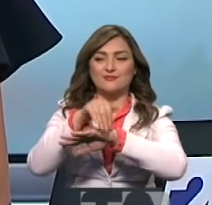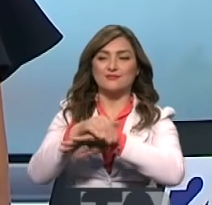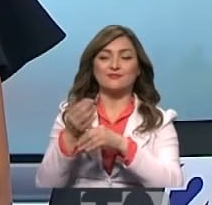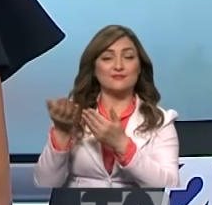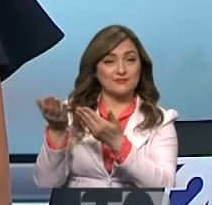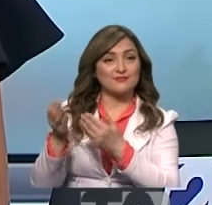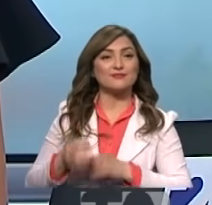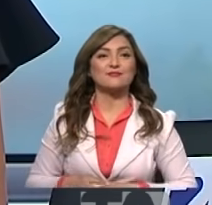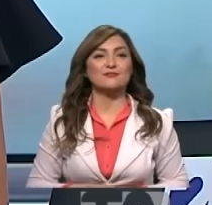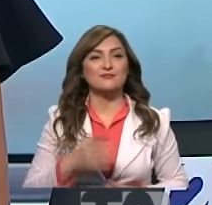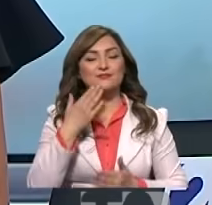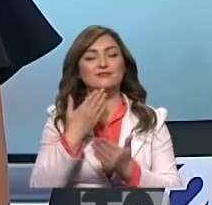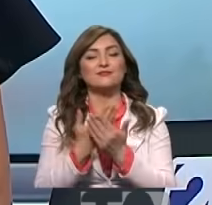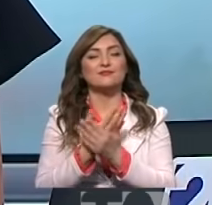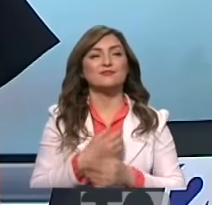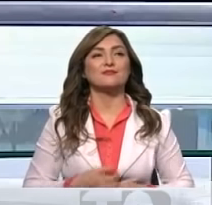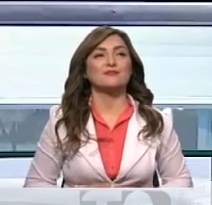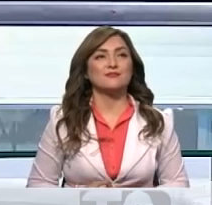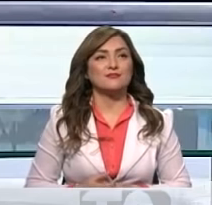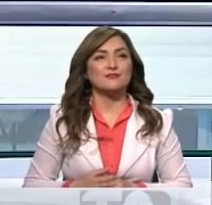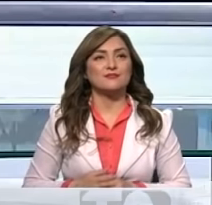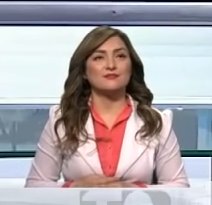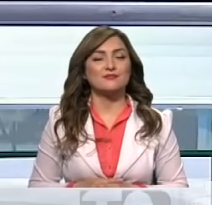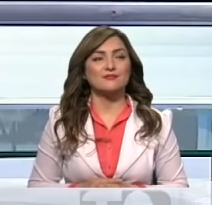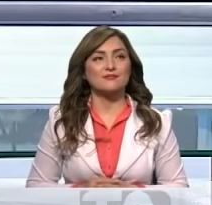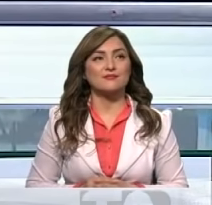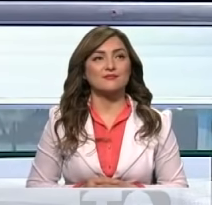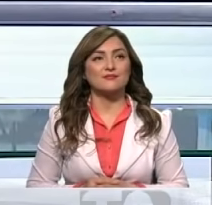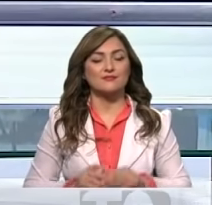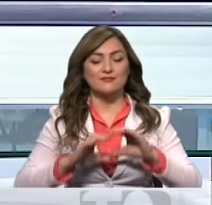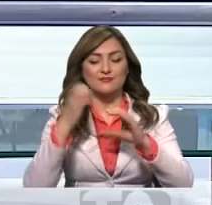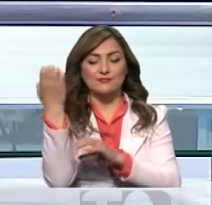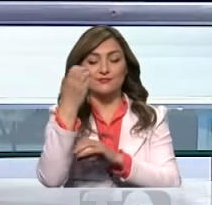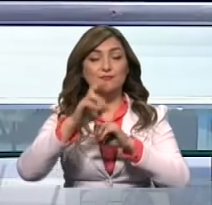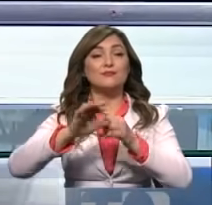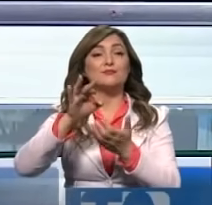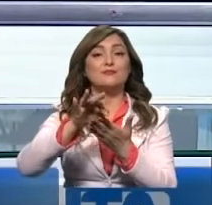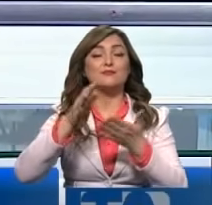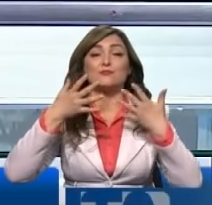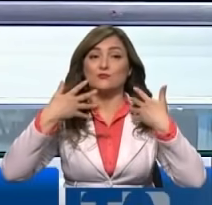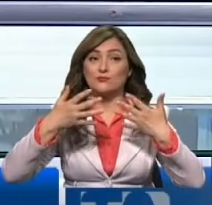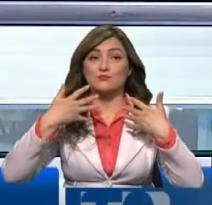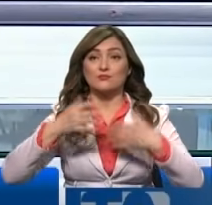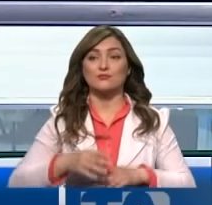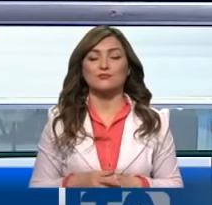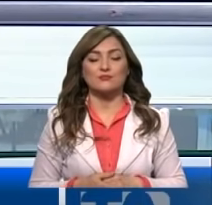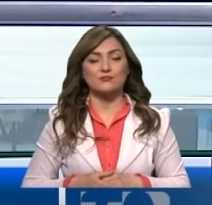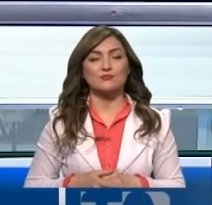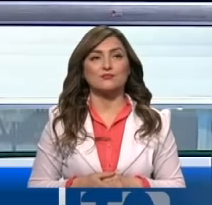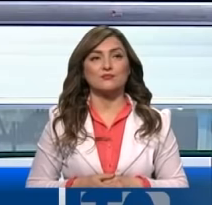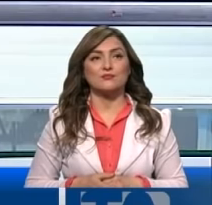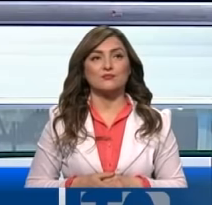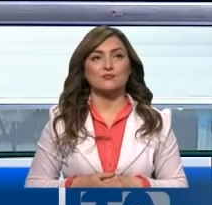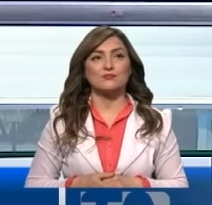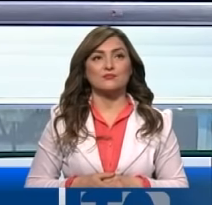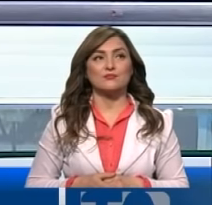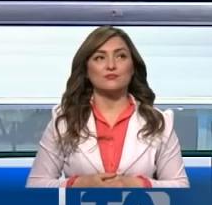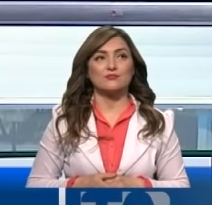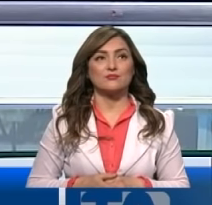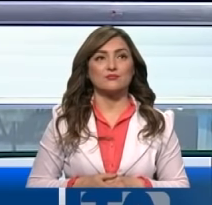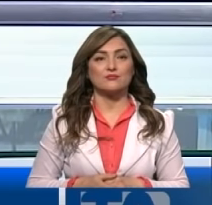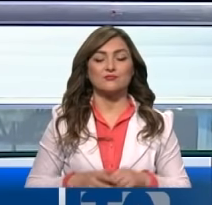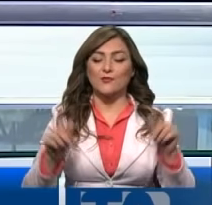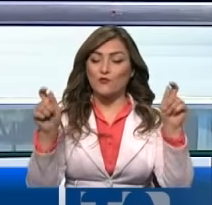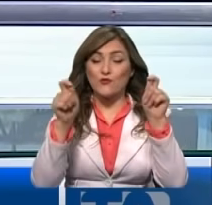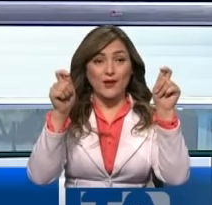ti también, Daniela, y muchísimas gracias. De su parte, el COE Cantonal de Guayaquil considera que la ampliación de las medidas se da principalmente por